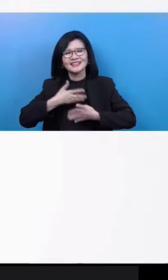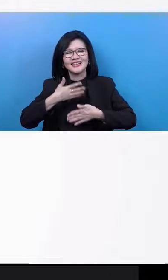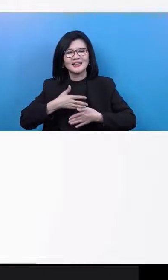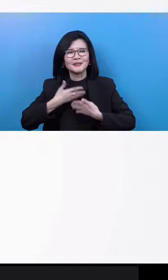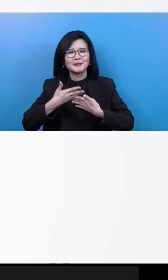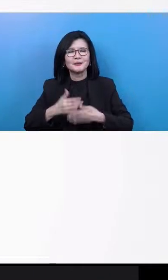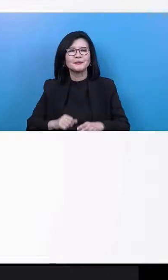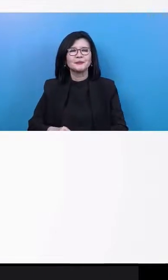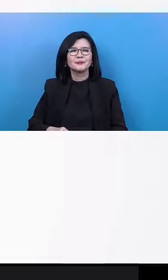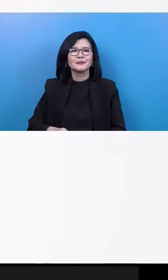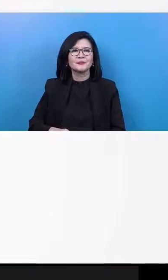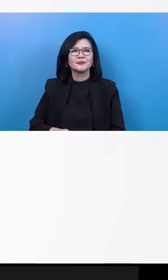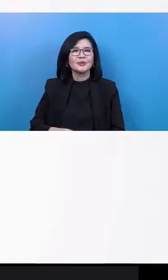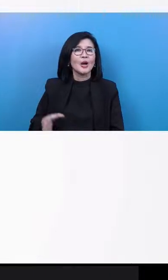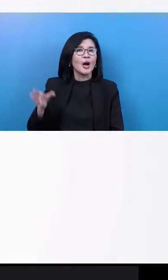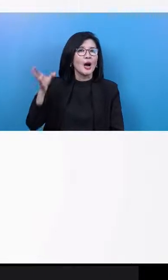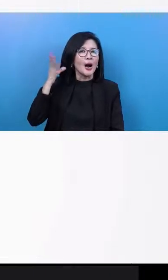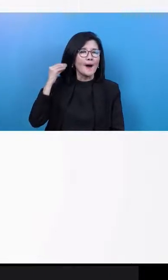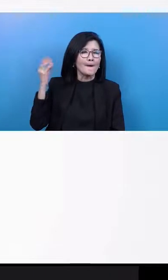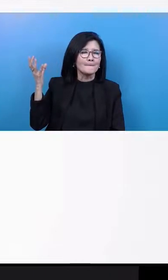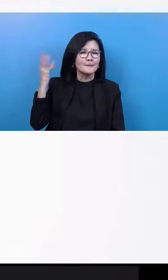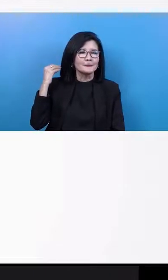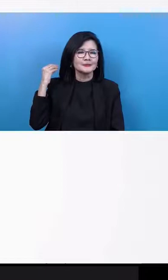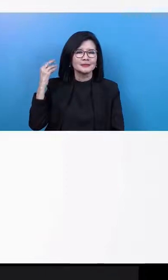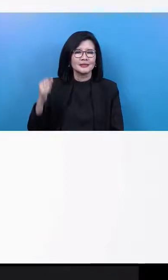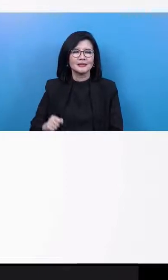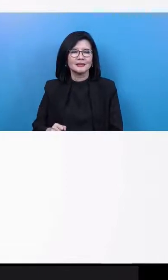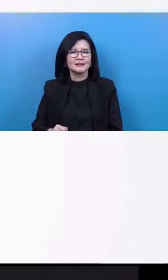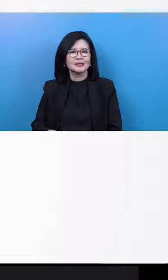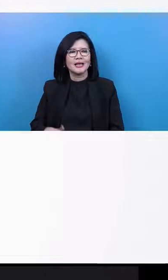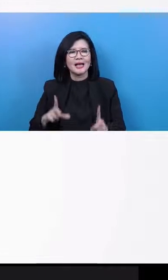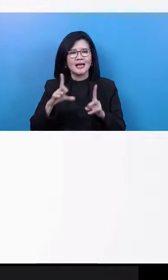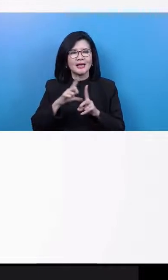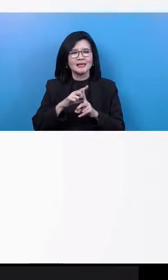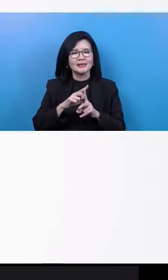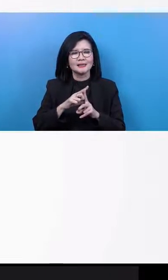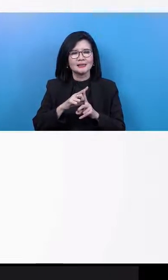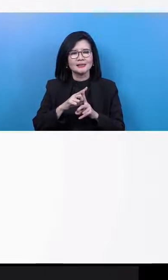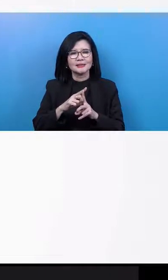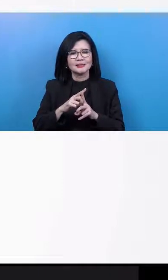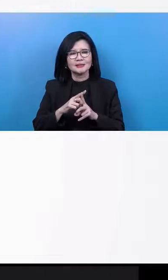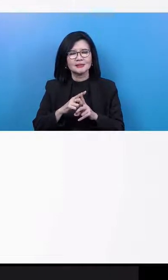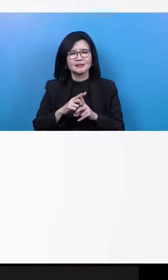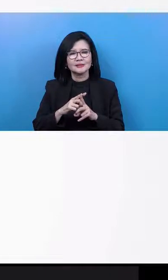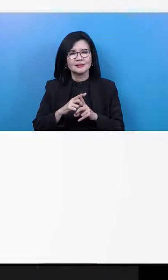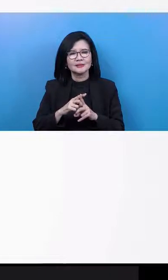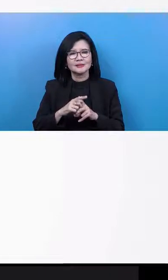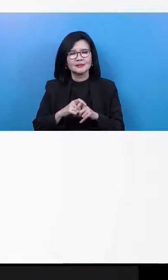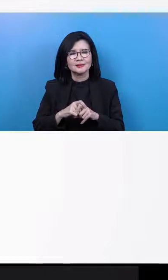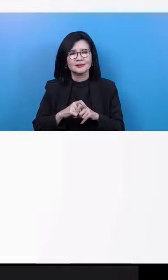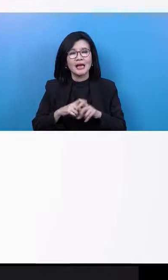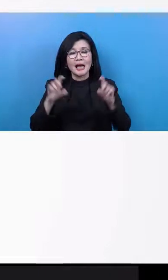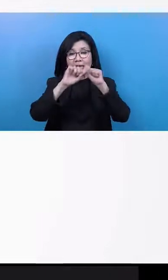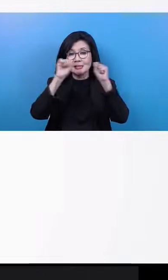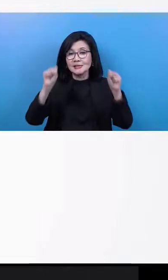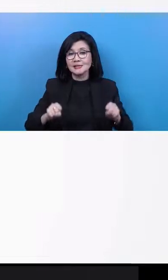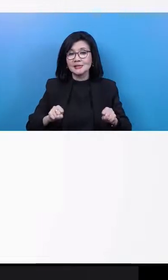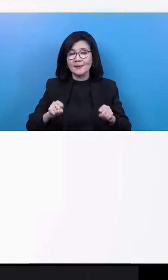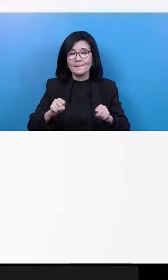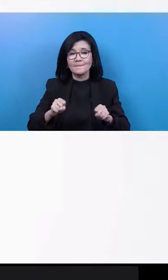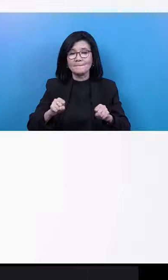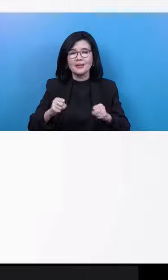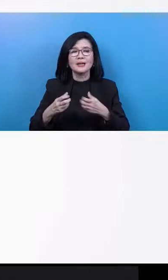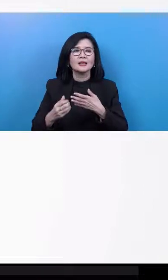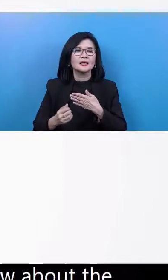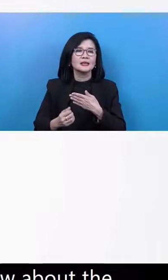the digital tool that you have established. I recall you saying that it was a regional